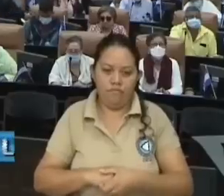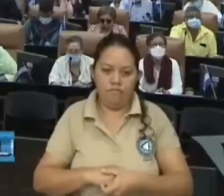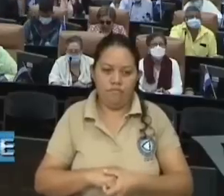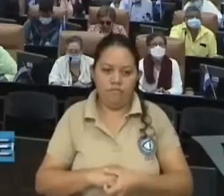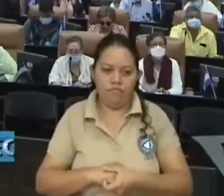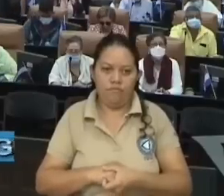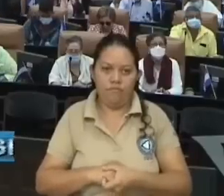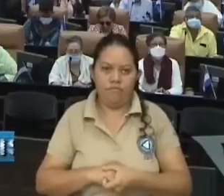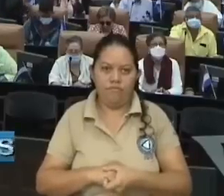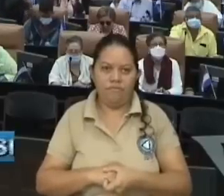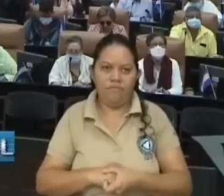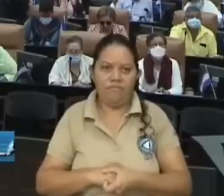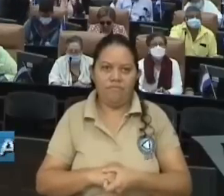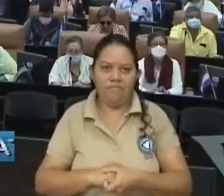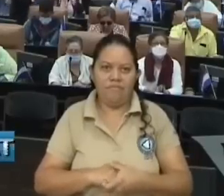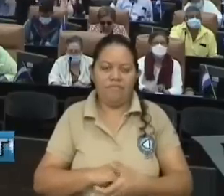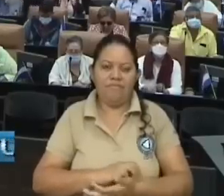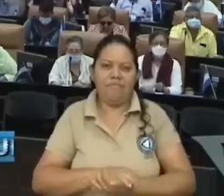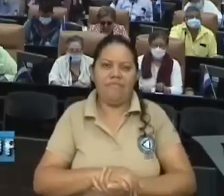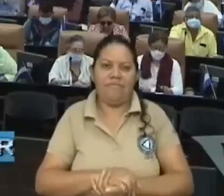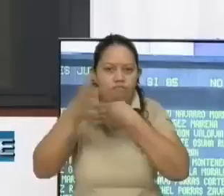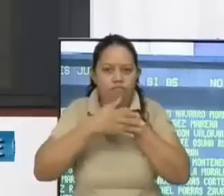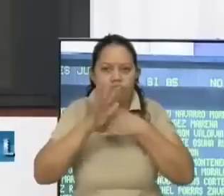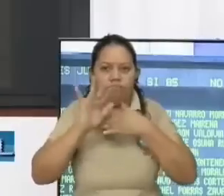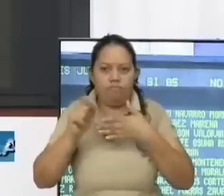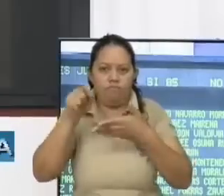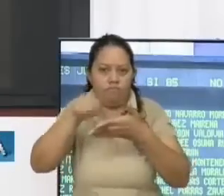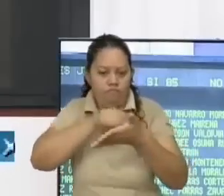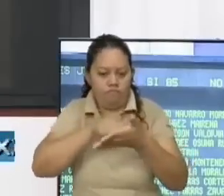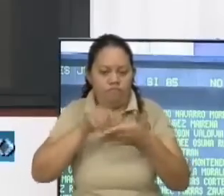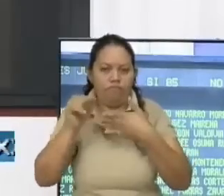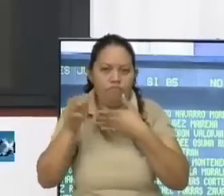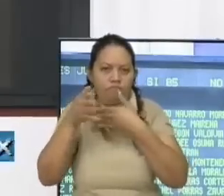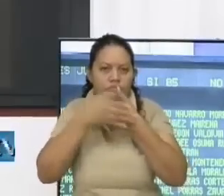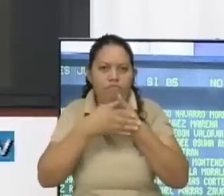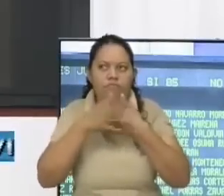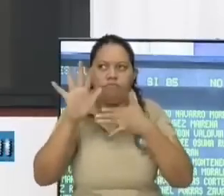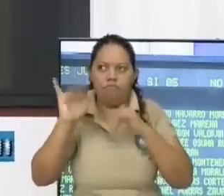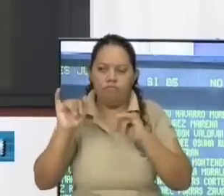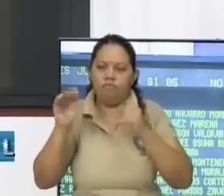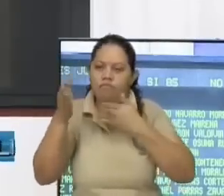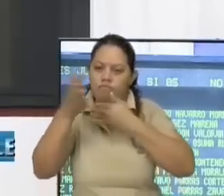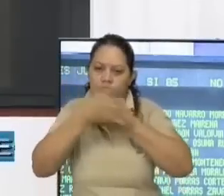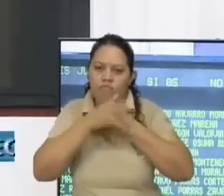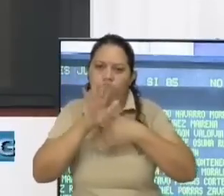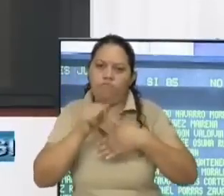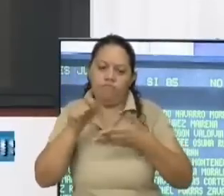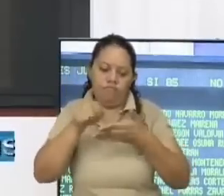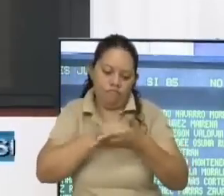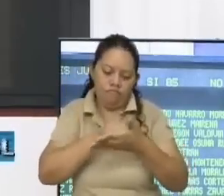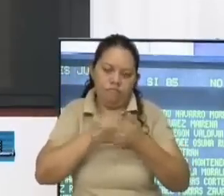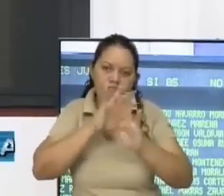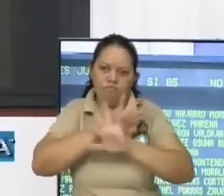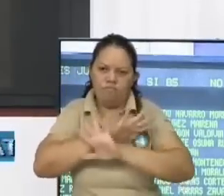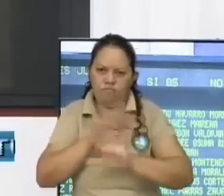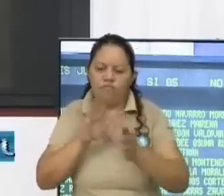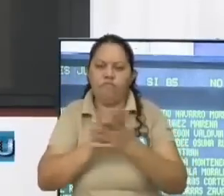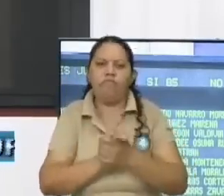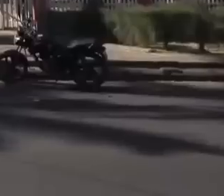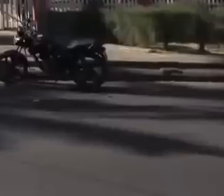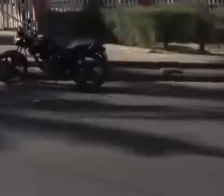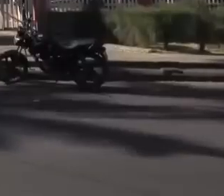intervenidas por ordenes orteguistas es a todas luces una confiscación valoran abogados nicaragüenses